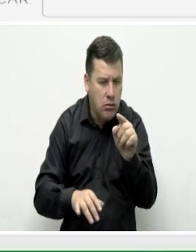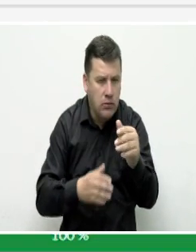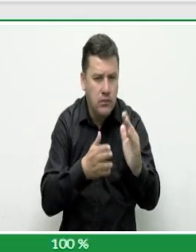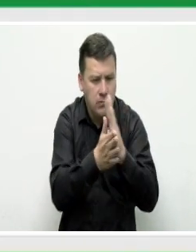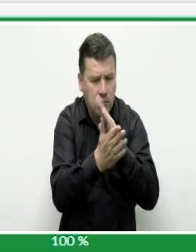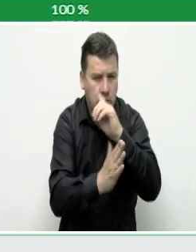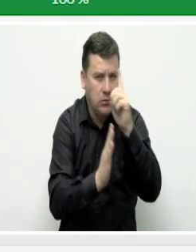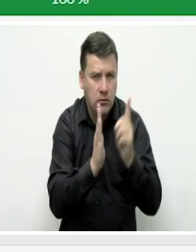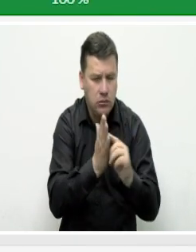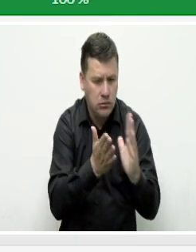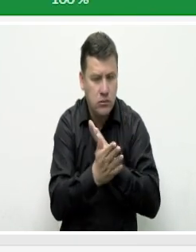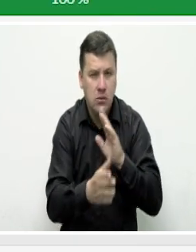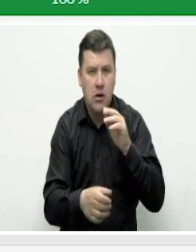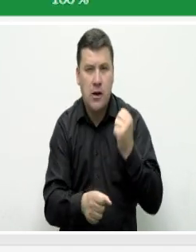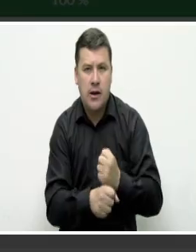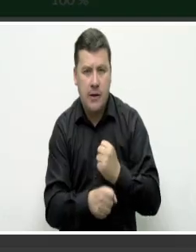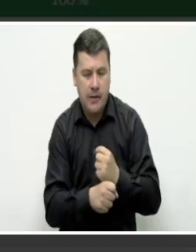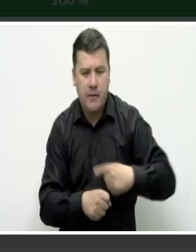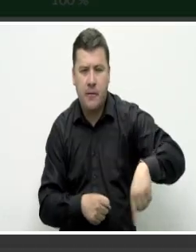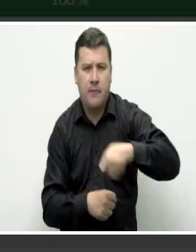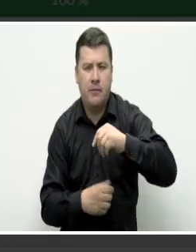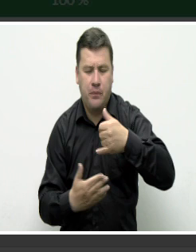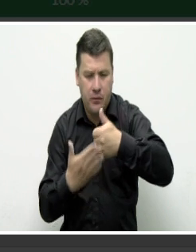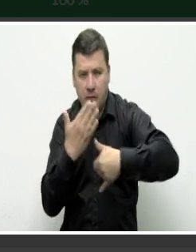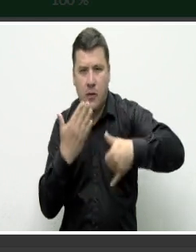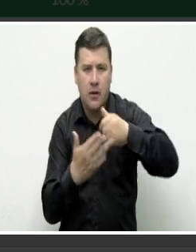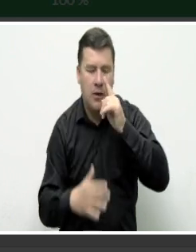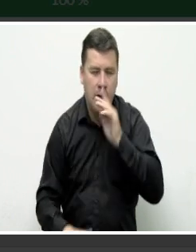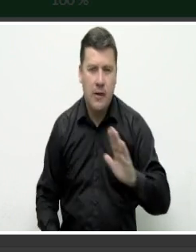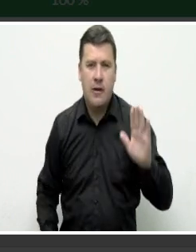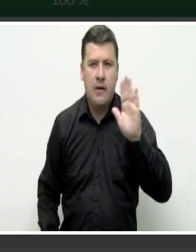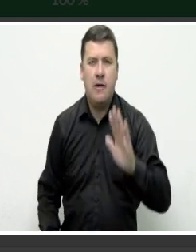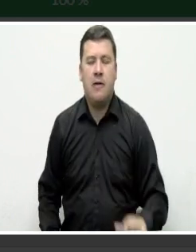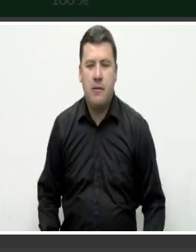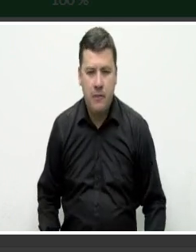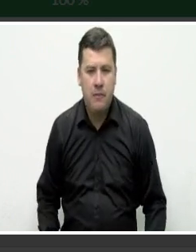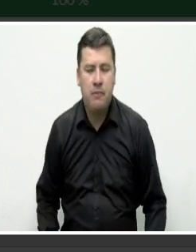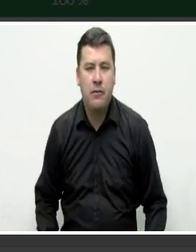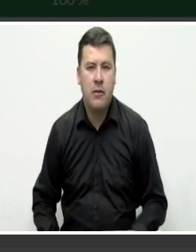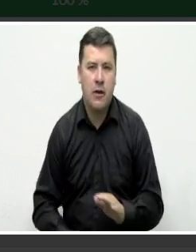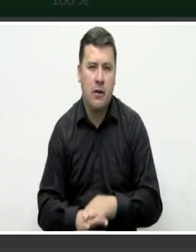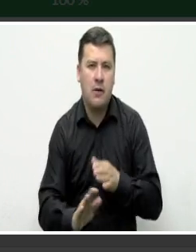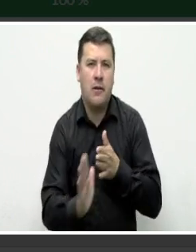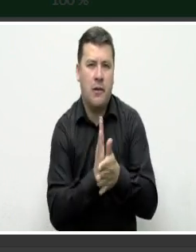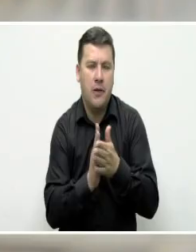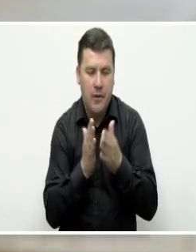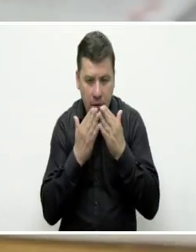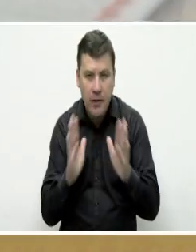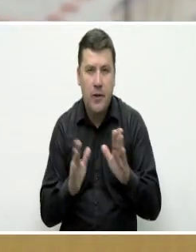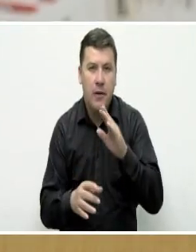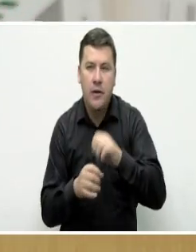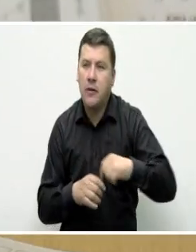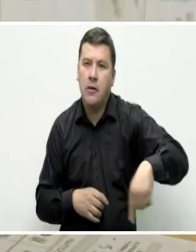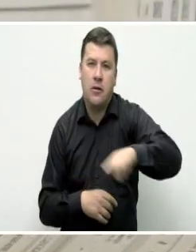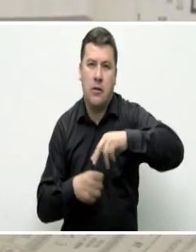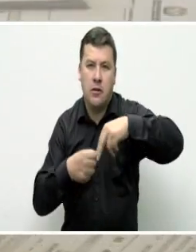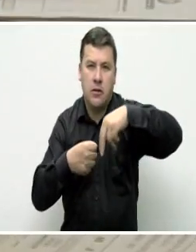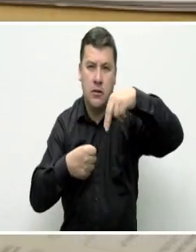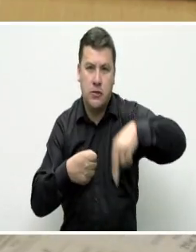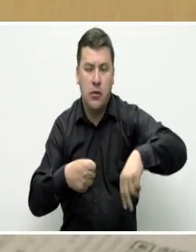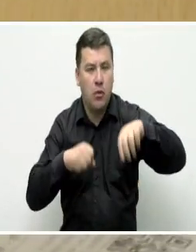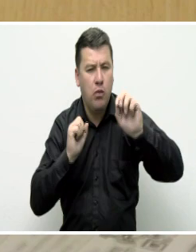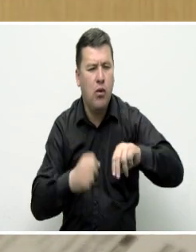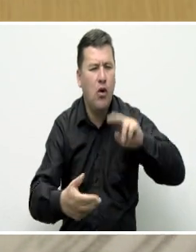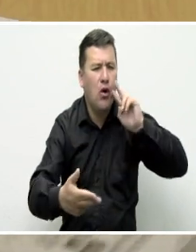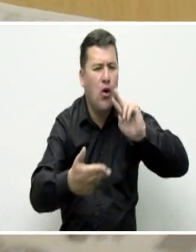información referente a los puestos de votación en todo el territorio nacional. Esta información está disponible también para que los ciudadanos puedan